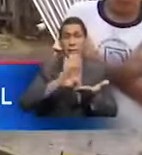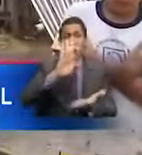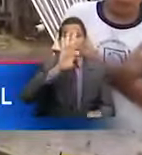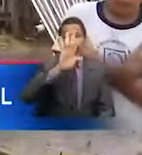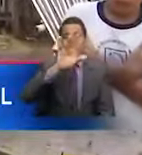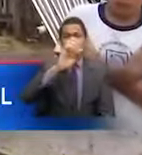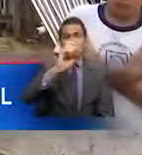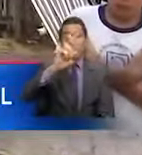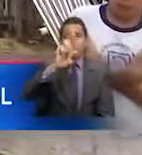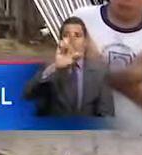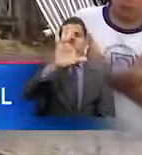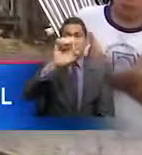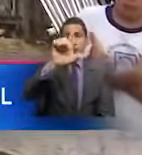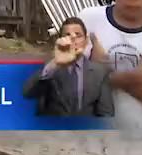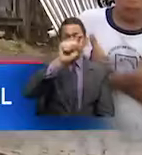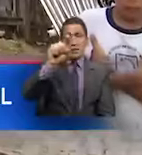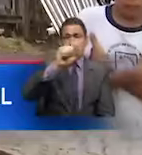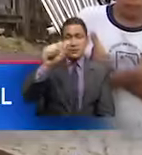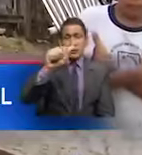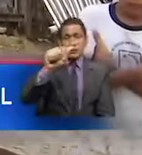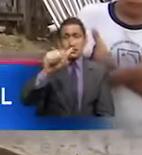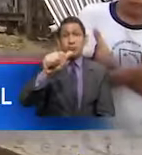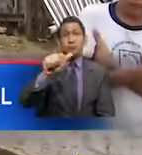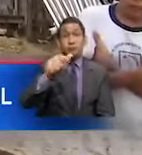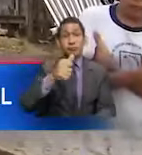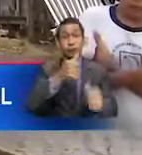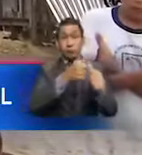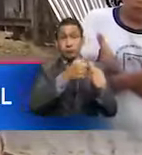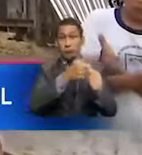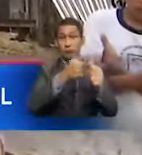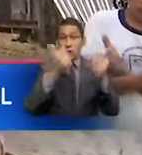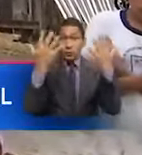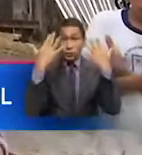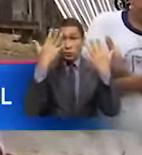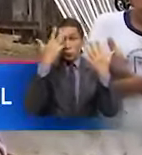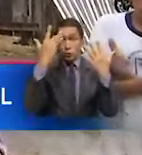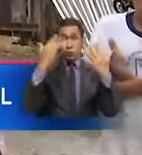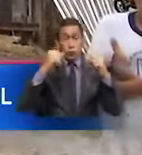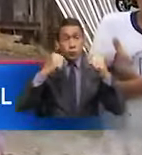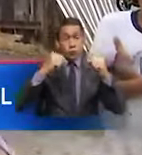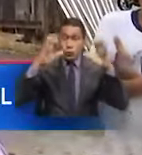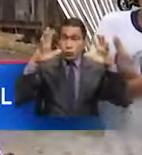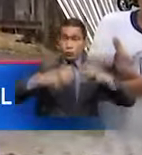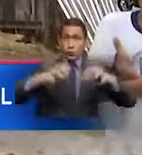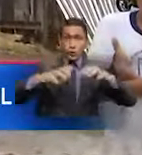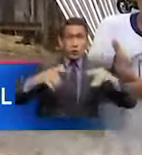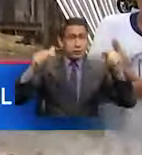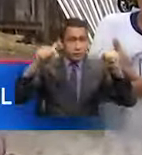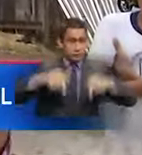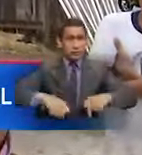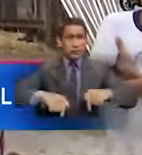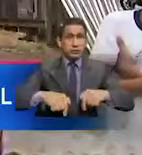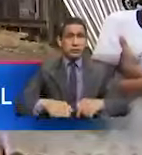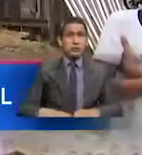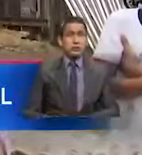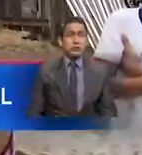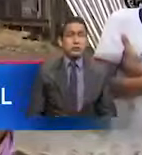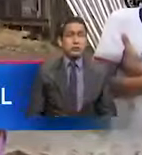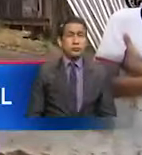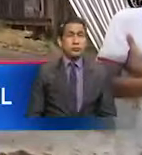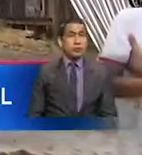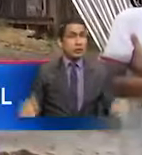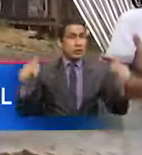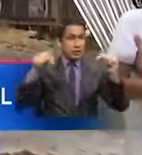en Pozorja, mostrando lo que ocurrió luego de este fuerte embate de la naturaleza, fuertes precipitaciones, en este